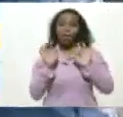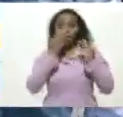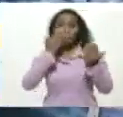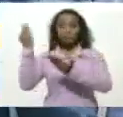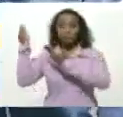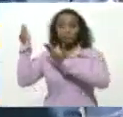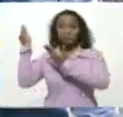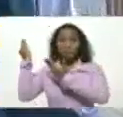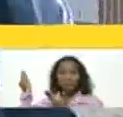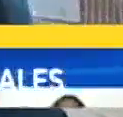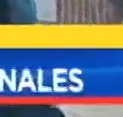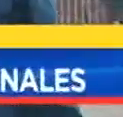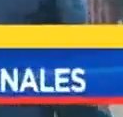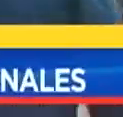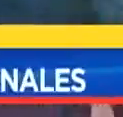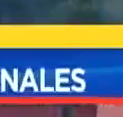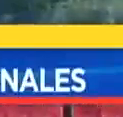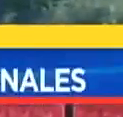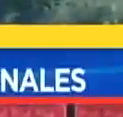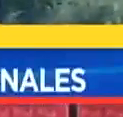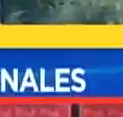Adelante, por favor.